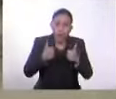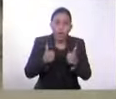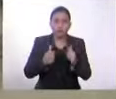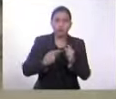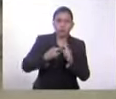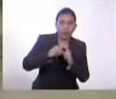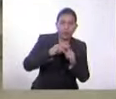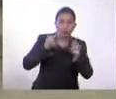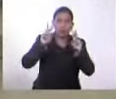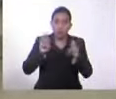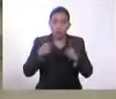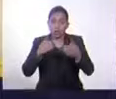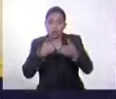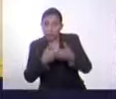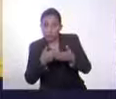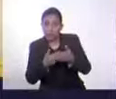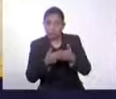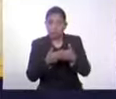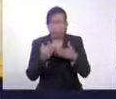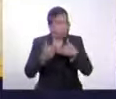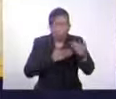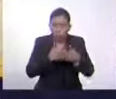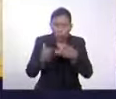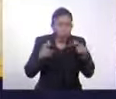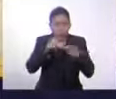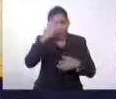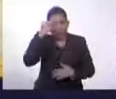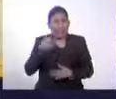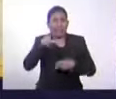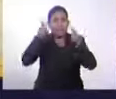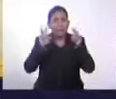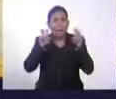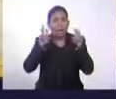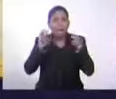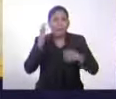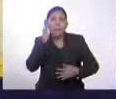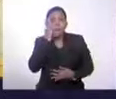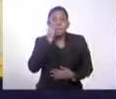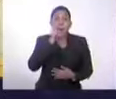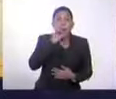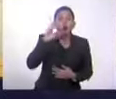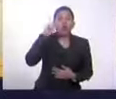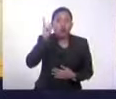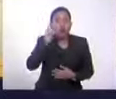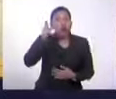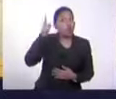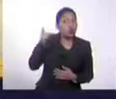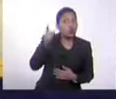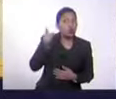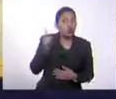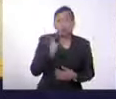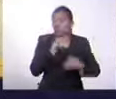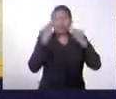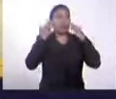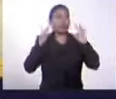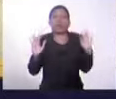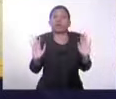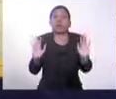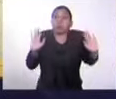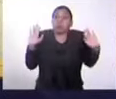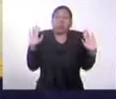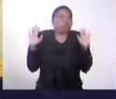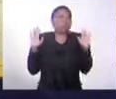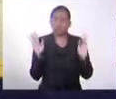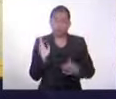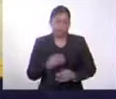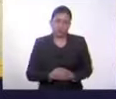la sexualidad independientemente de la edad. No tiene que ser un tema para los padres, para los maestros, que sea desconocido. En la medida de que